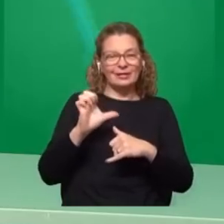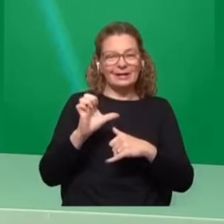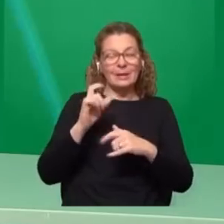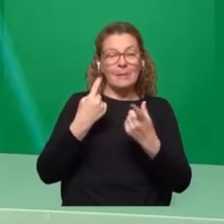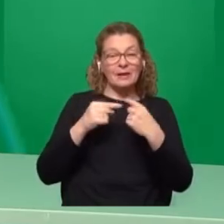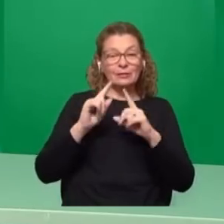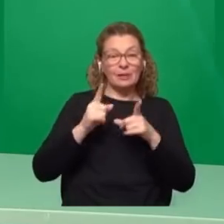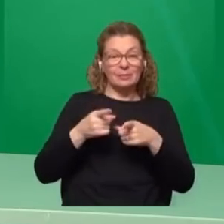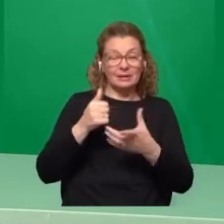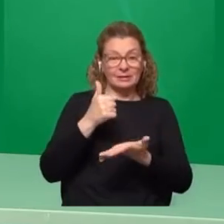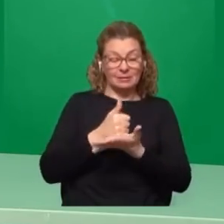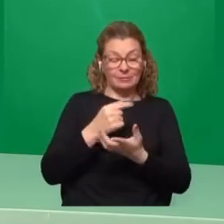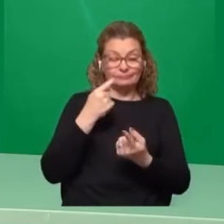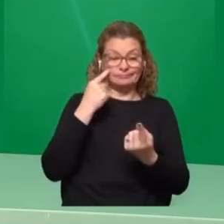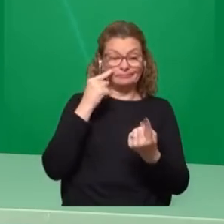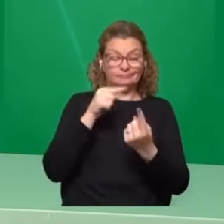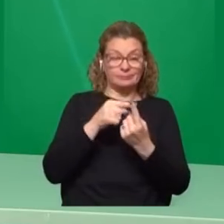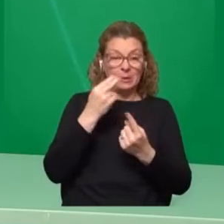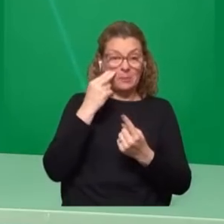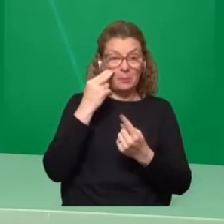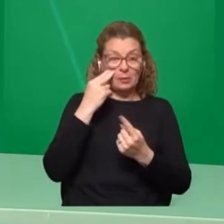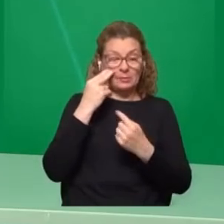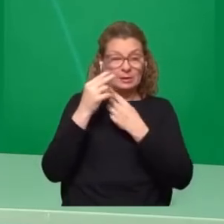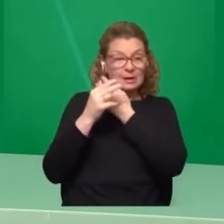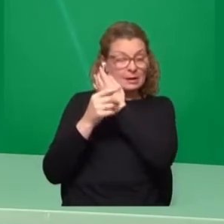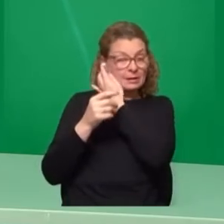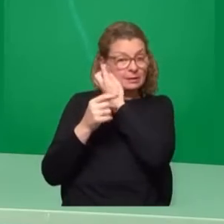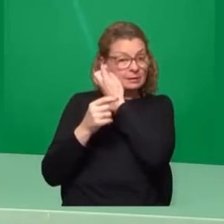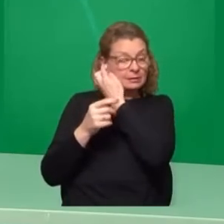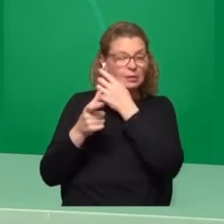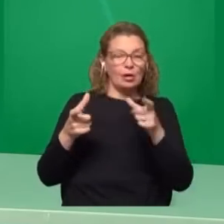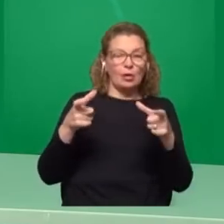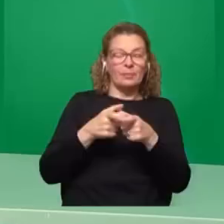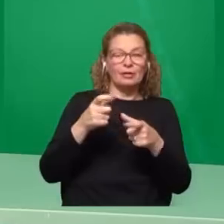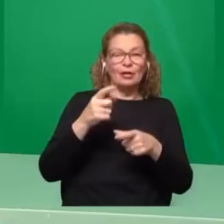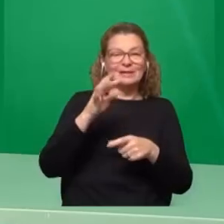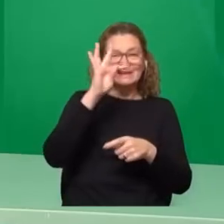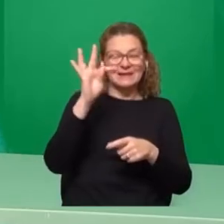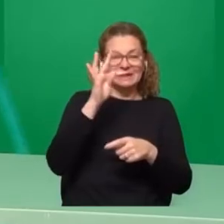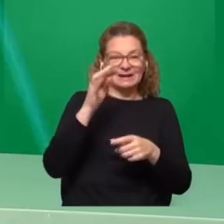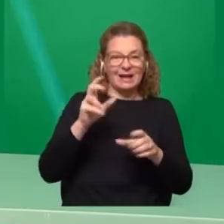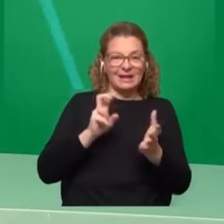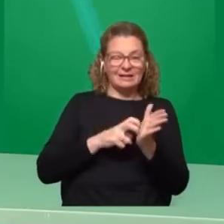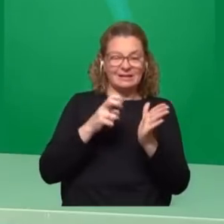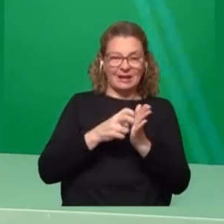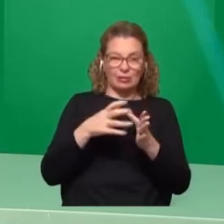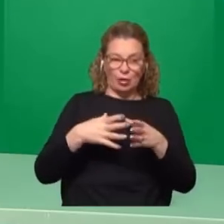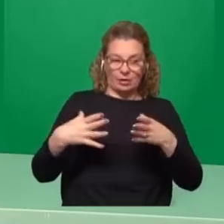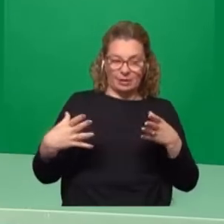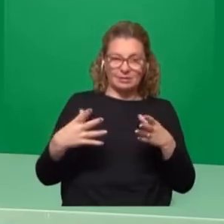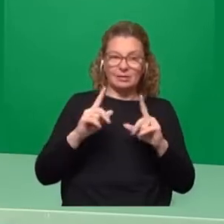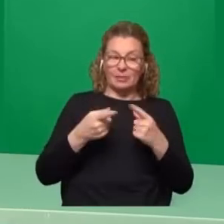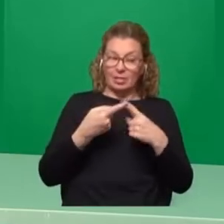está en el centro de la polémica la comisión técnica mixta de salto grande hay diversos cuestionamientos